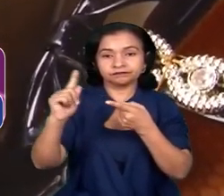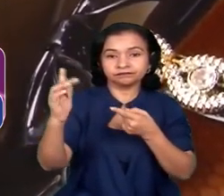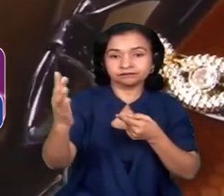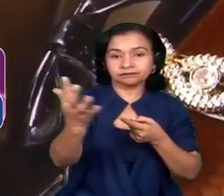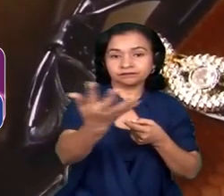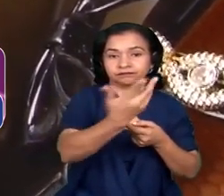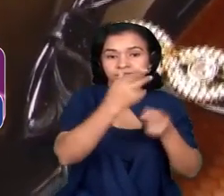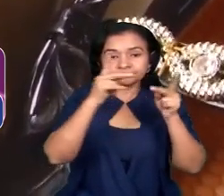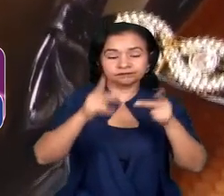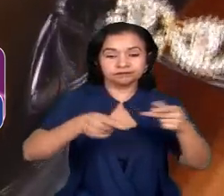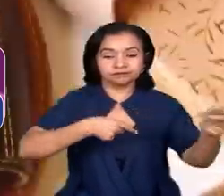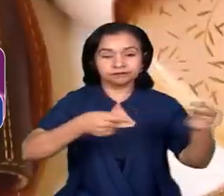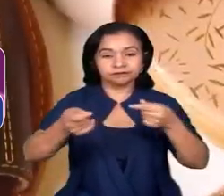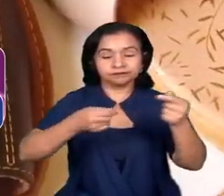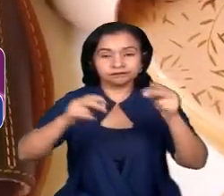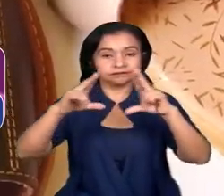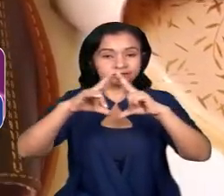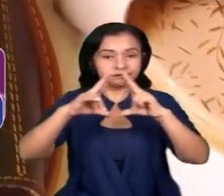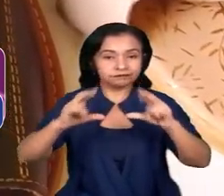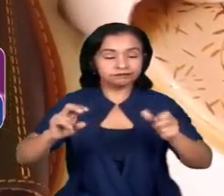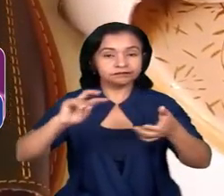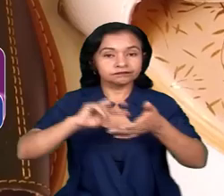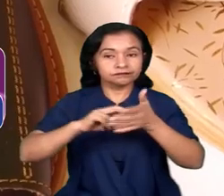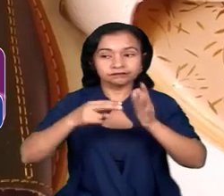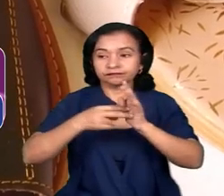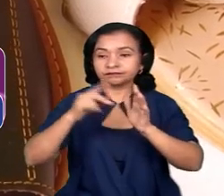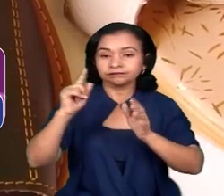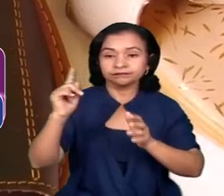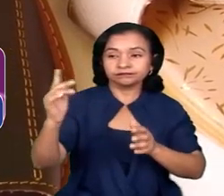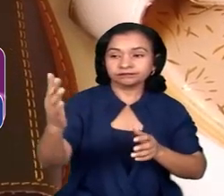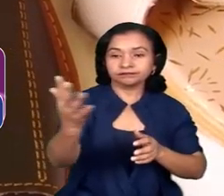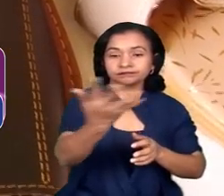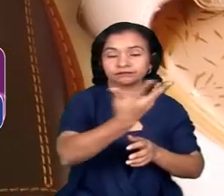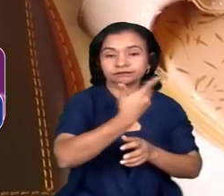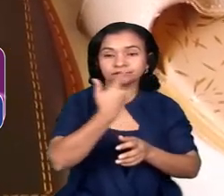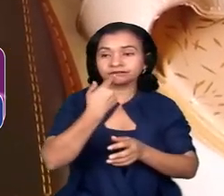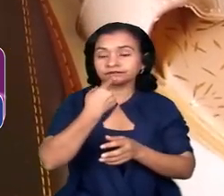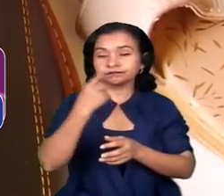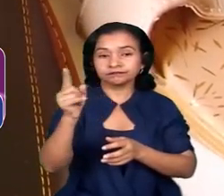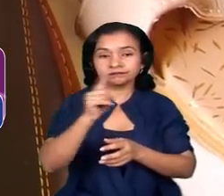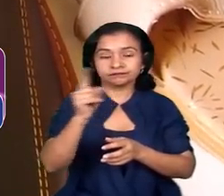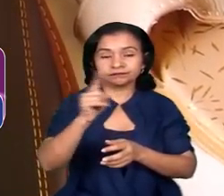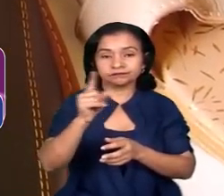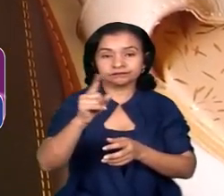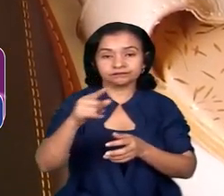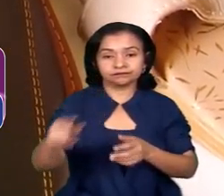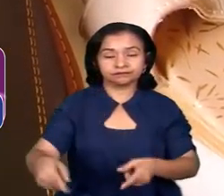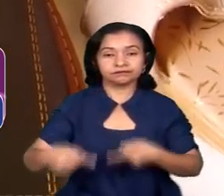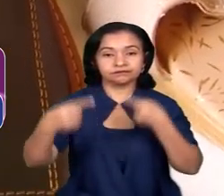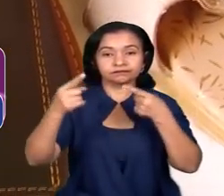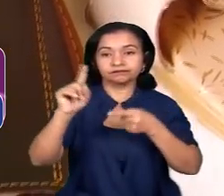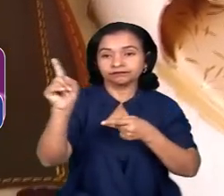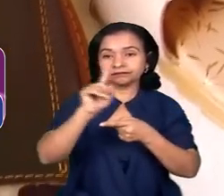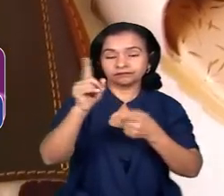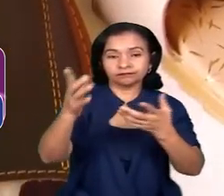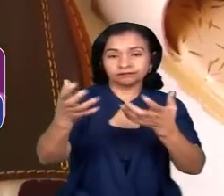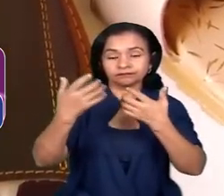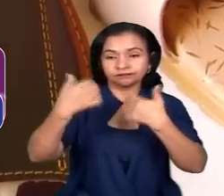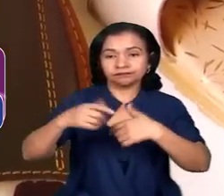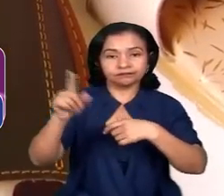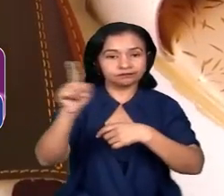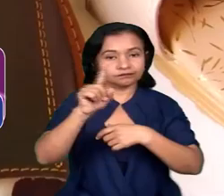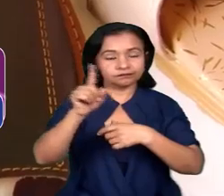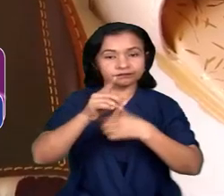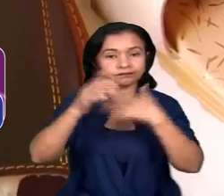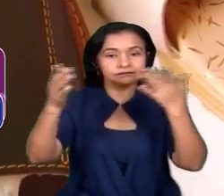todos. Y en ese concepto alcanzamos todo. Y no estamos diciendo que hoy revanchistamente no queremos a los empresarios grandes. Claro